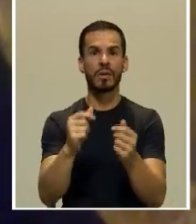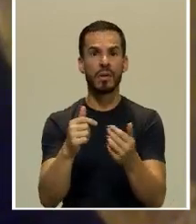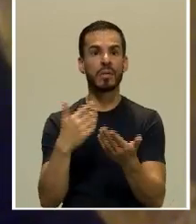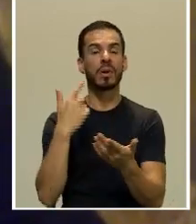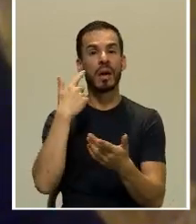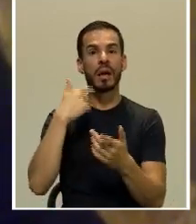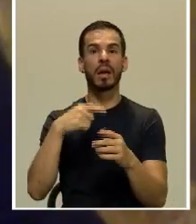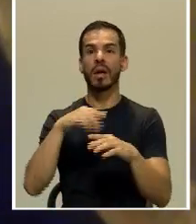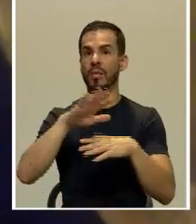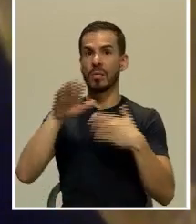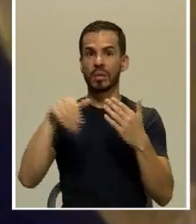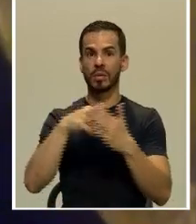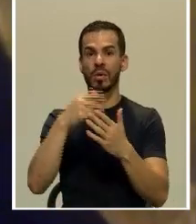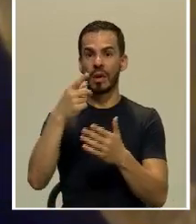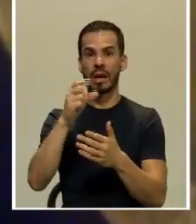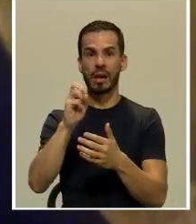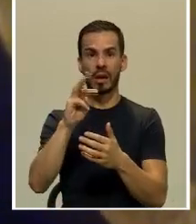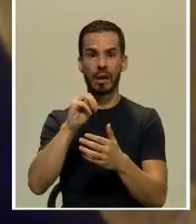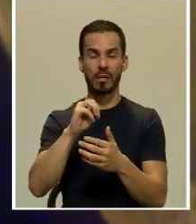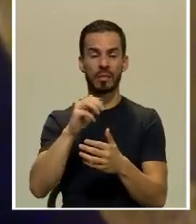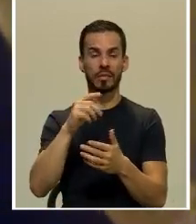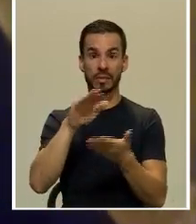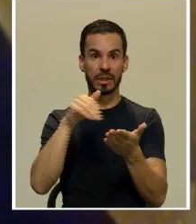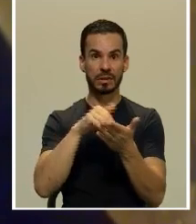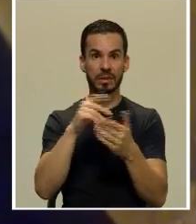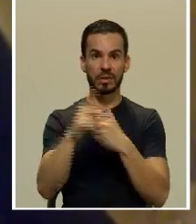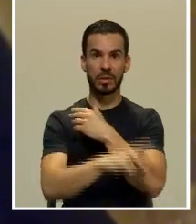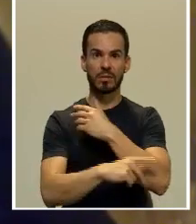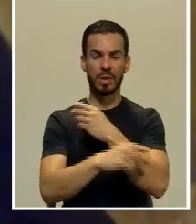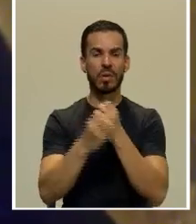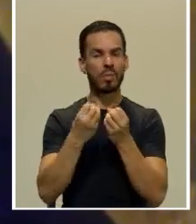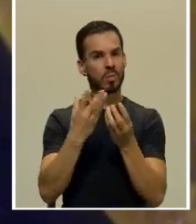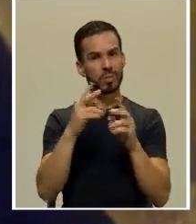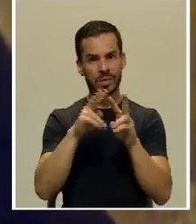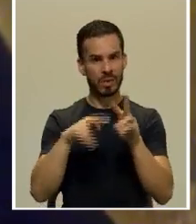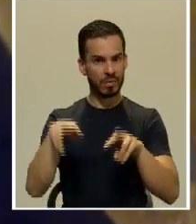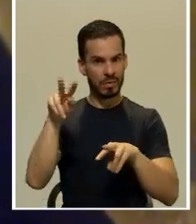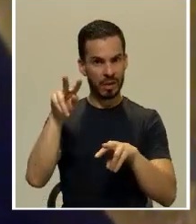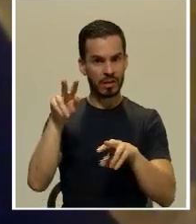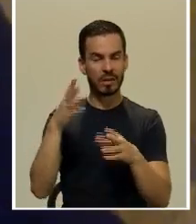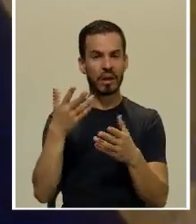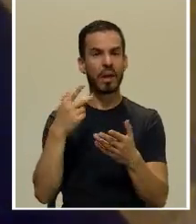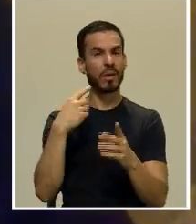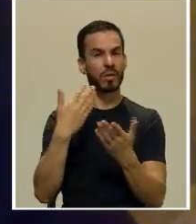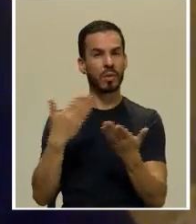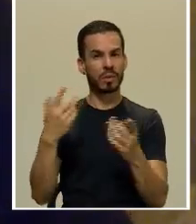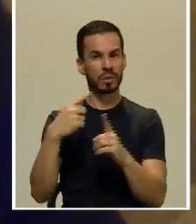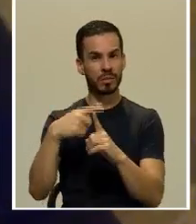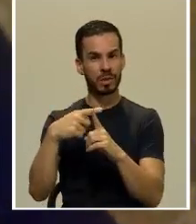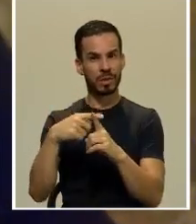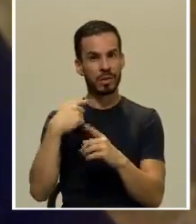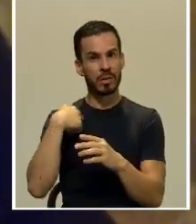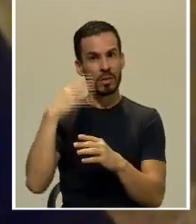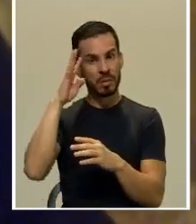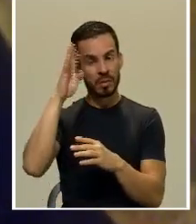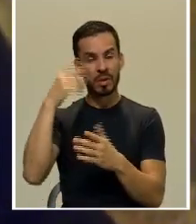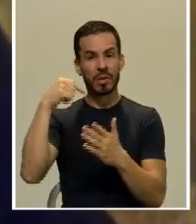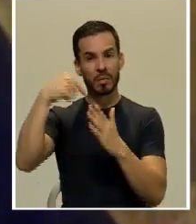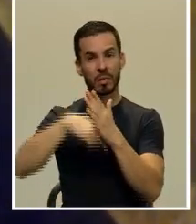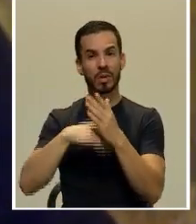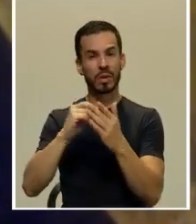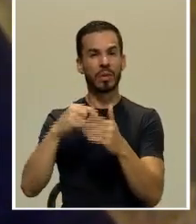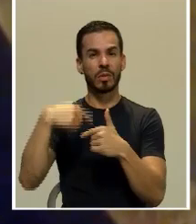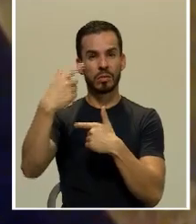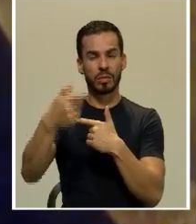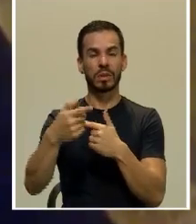eficientemente a lo largo y ancho de la gama, con un montón de ventajas y cosas positivas que me imagino que vamos a ahondar un